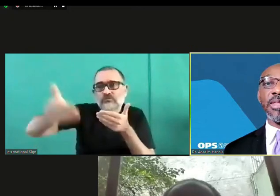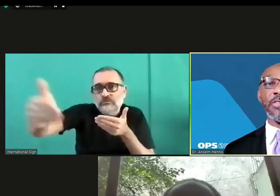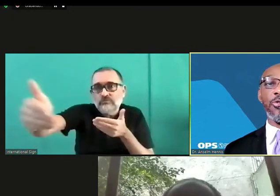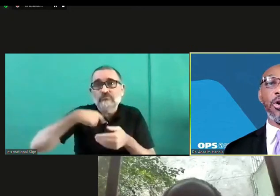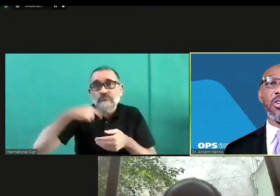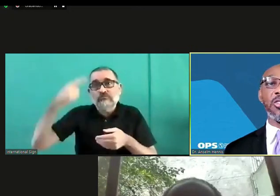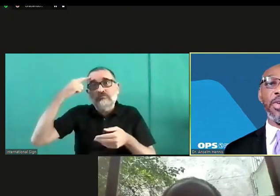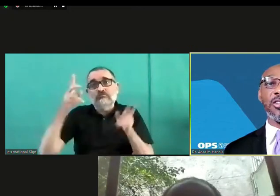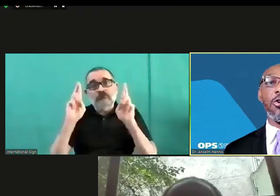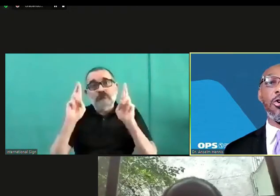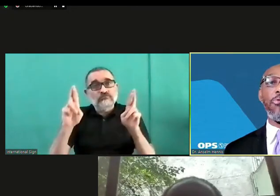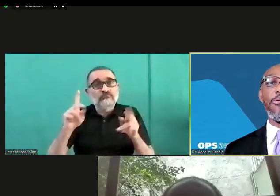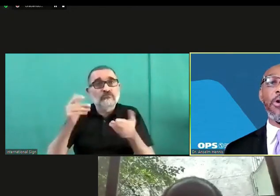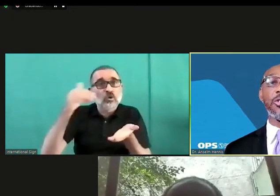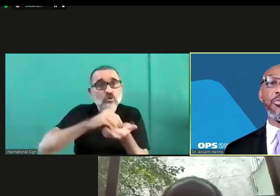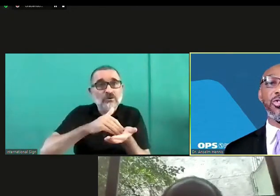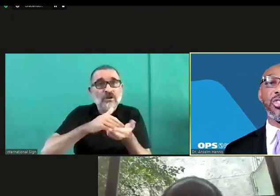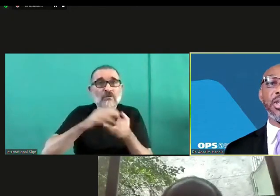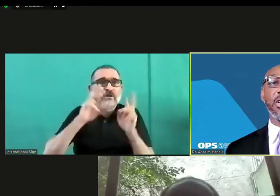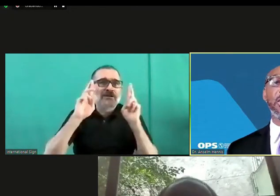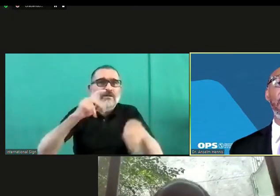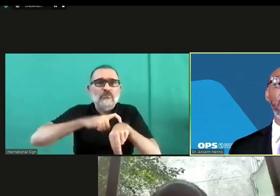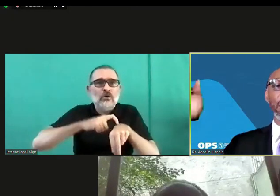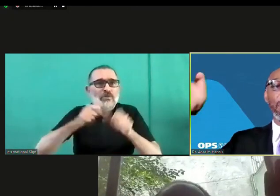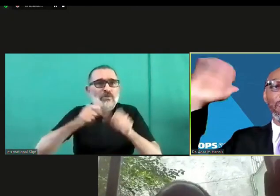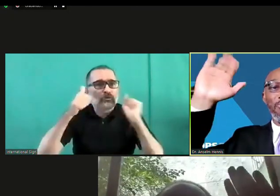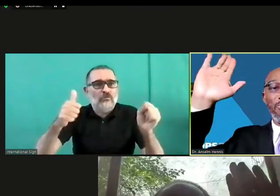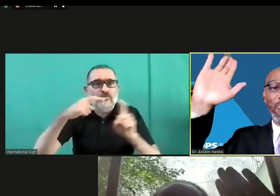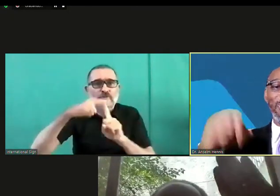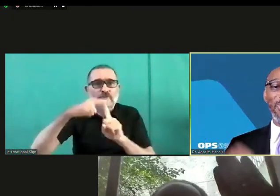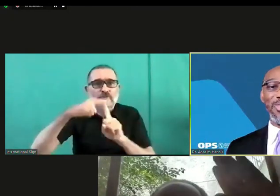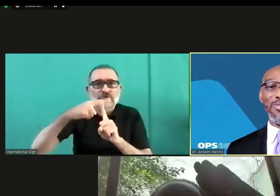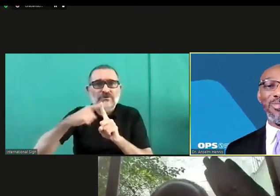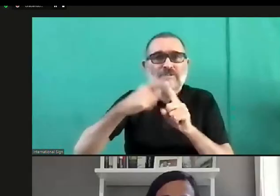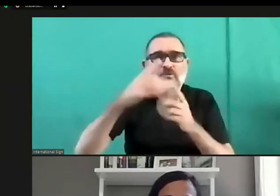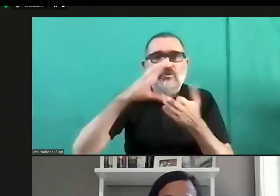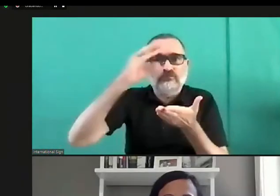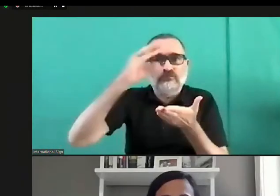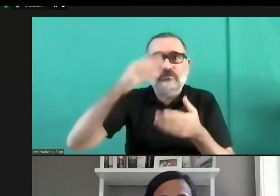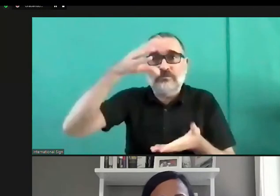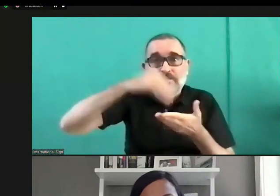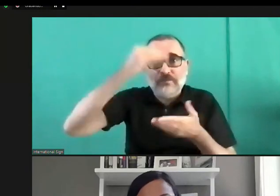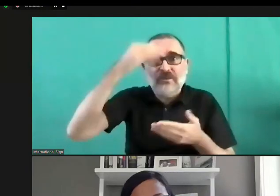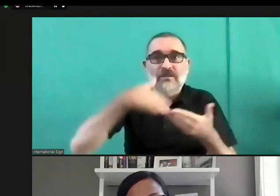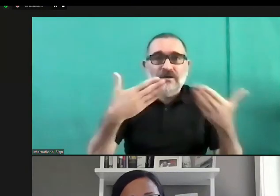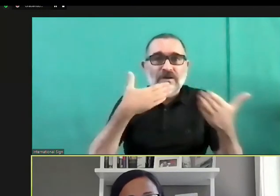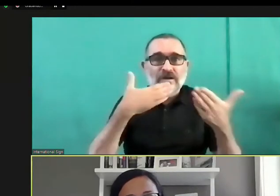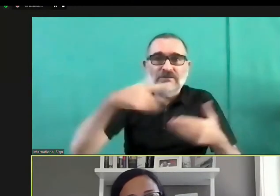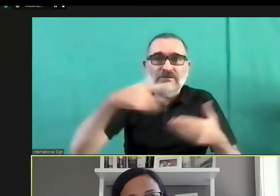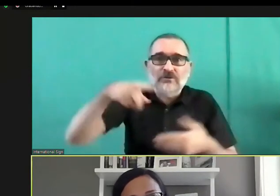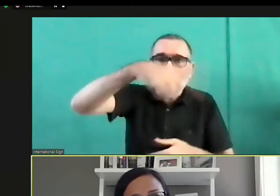sido una oportunidad excelente para el intercambio de ideas agradezco a todos por sus presentaciones y participación